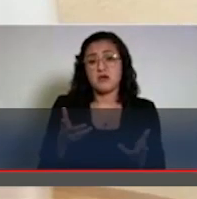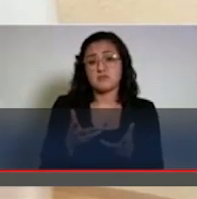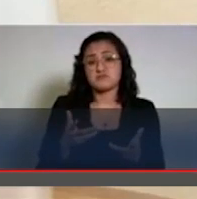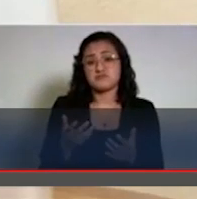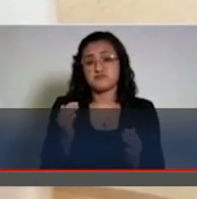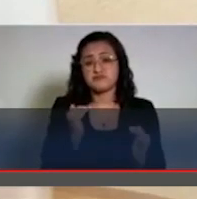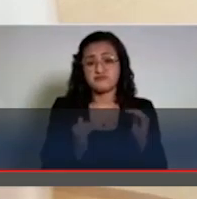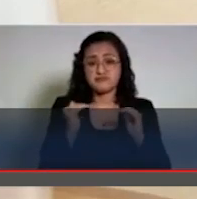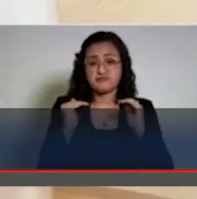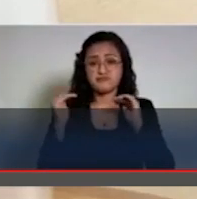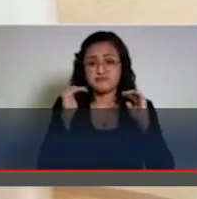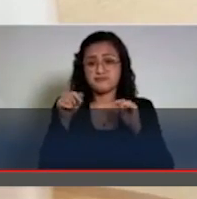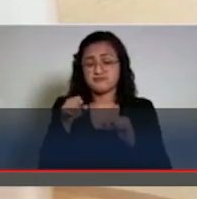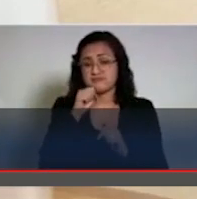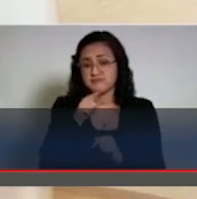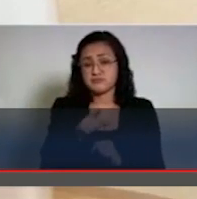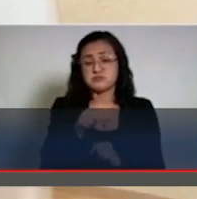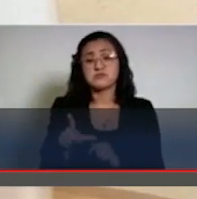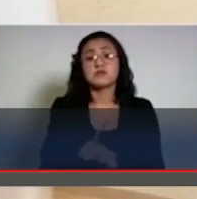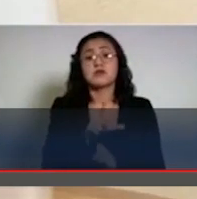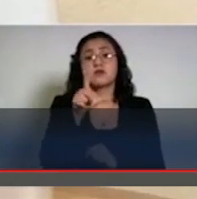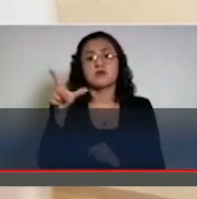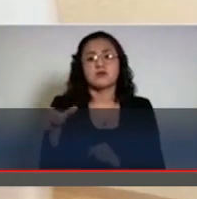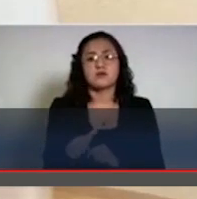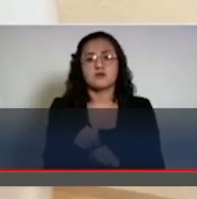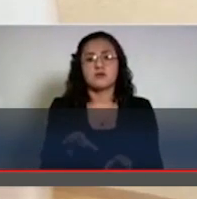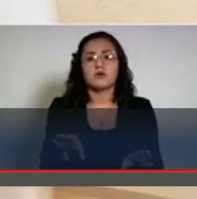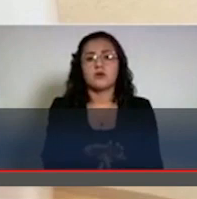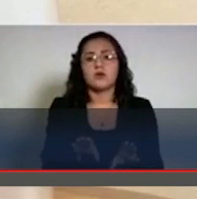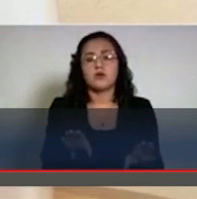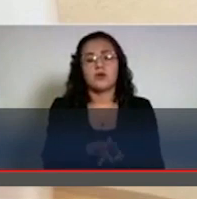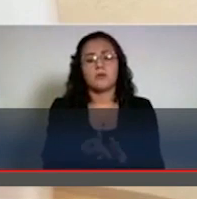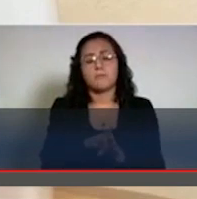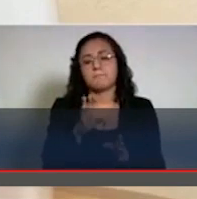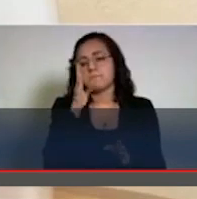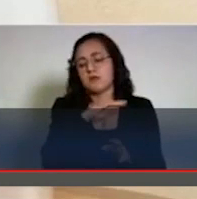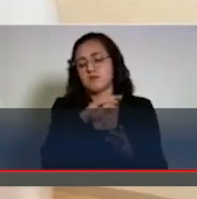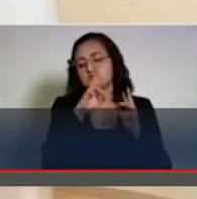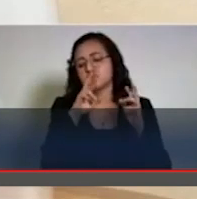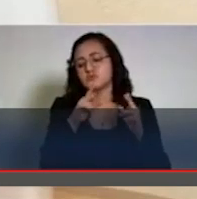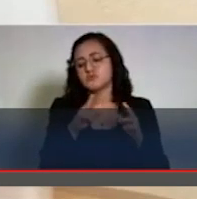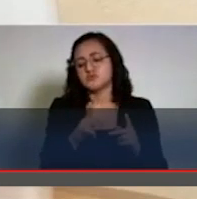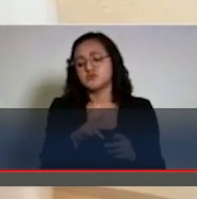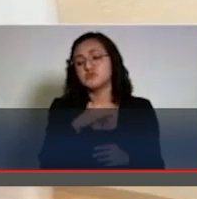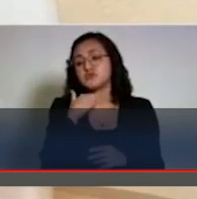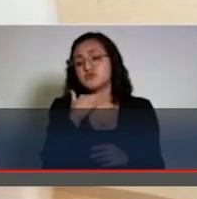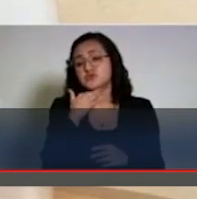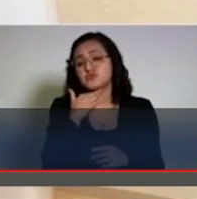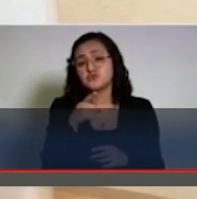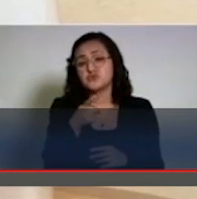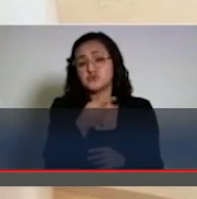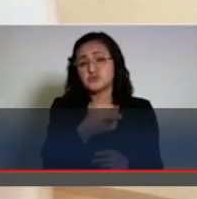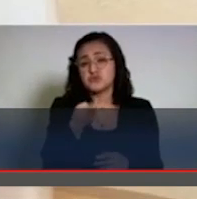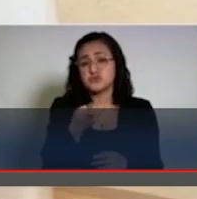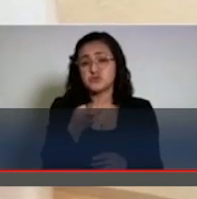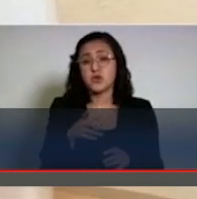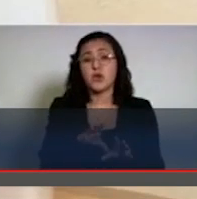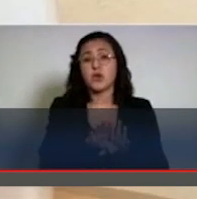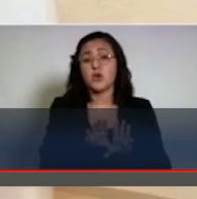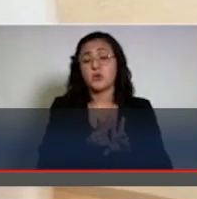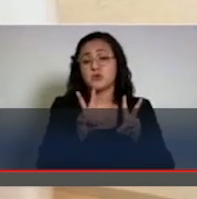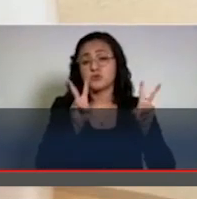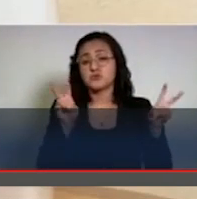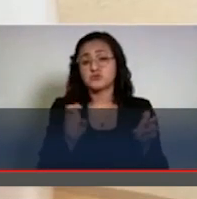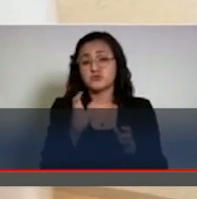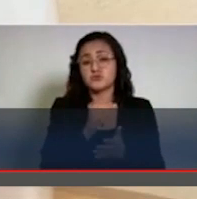y después todo se deterioró por corrupción lo que está roto lo que rodea ia ciudad modelo y